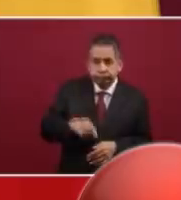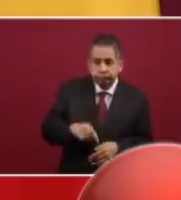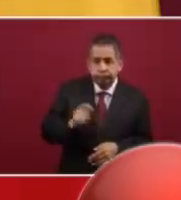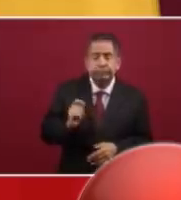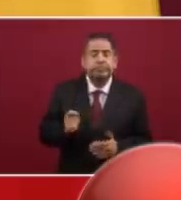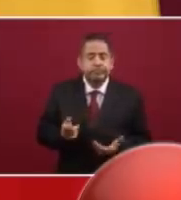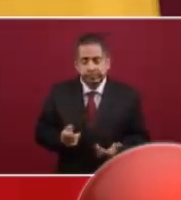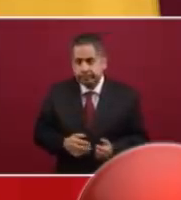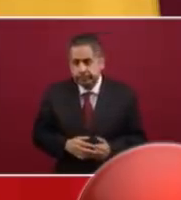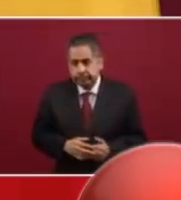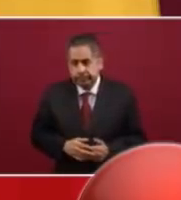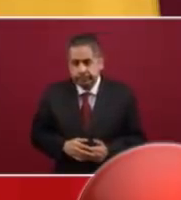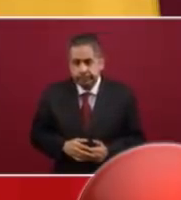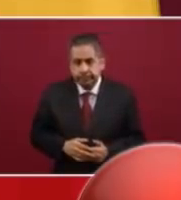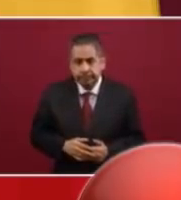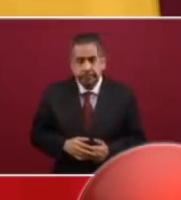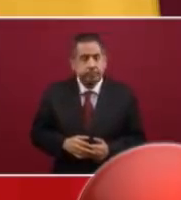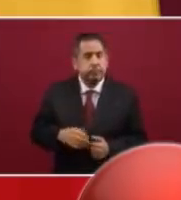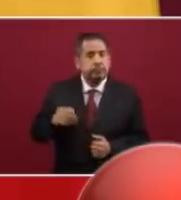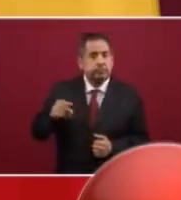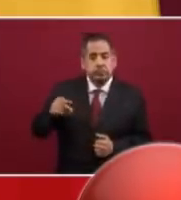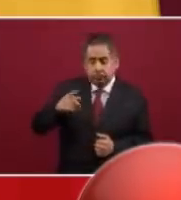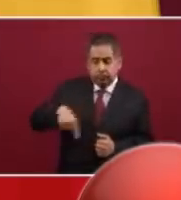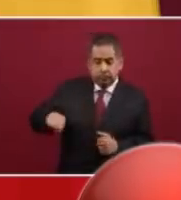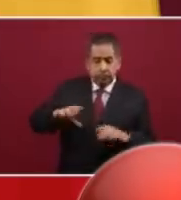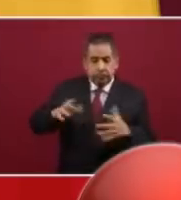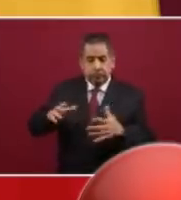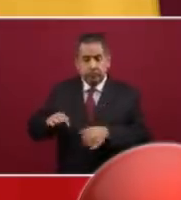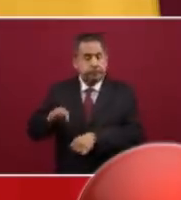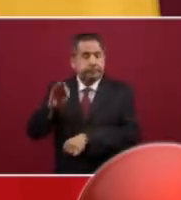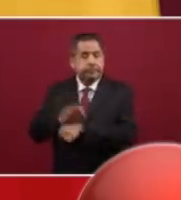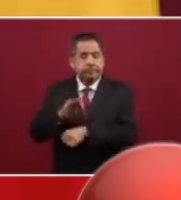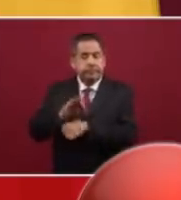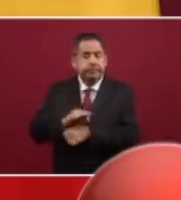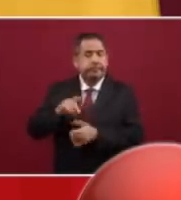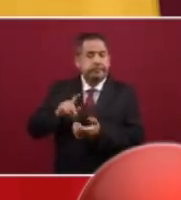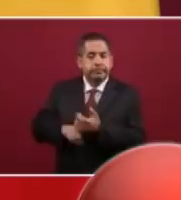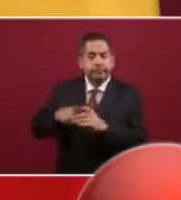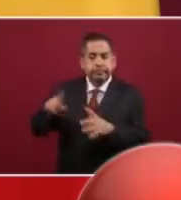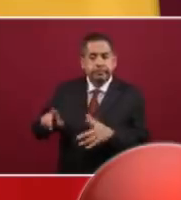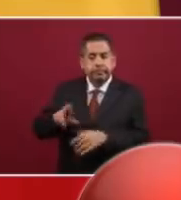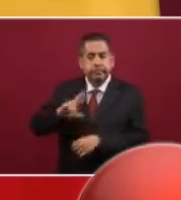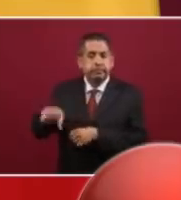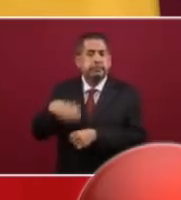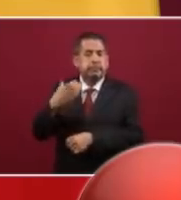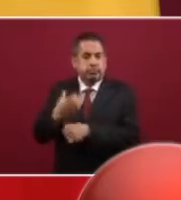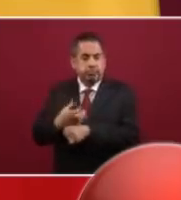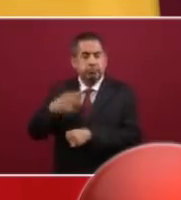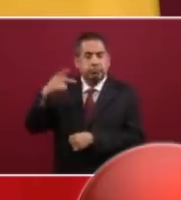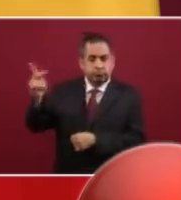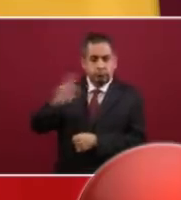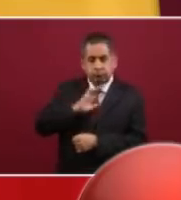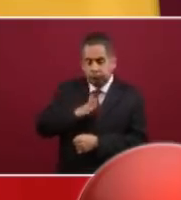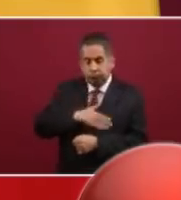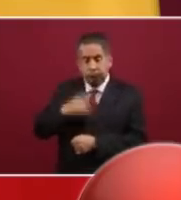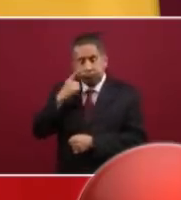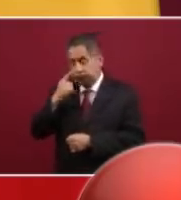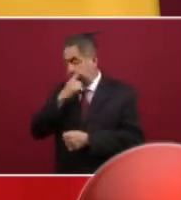en la defensa de la República, de un movimiento popular,